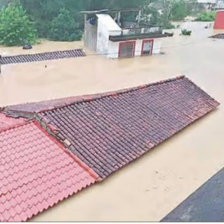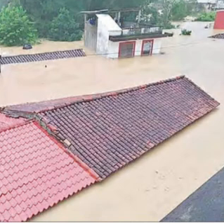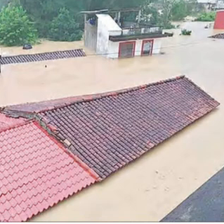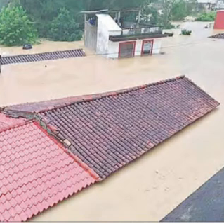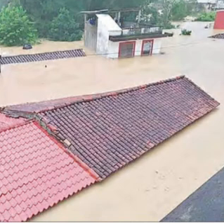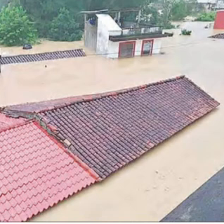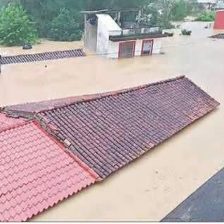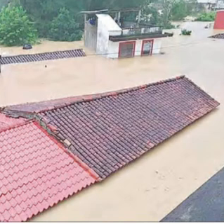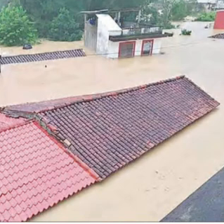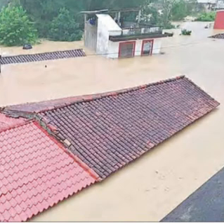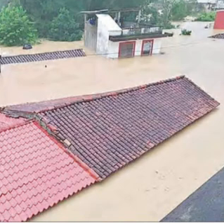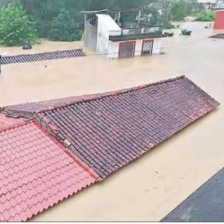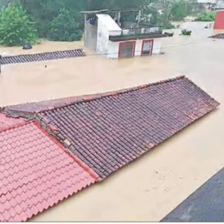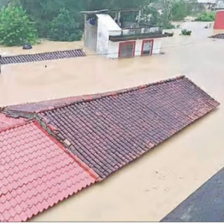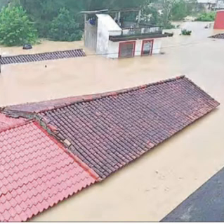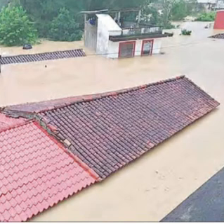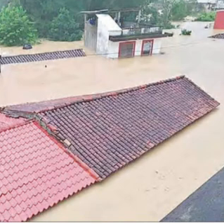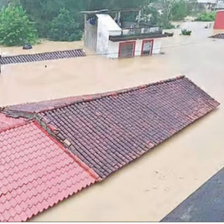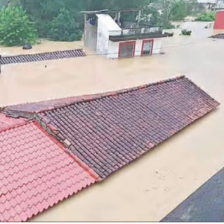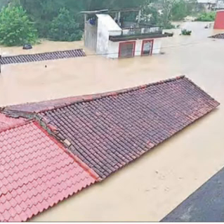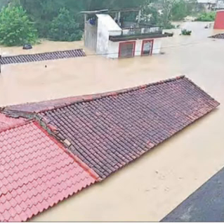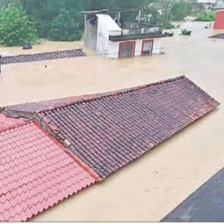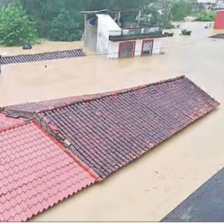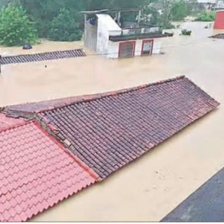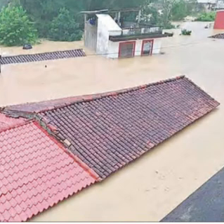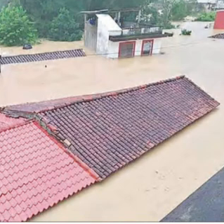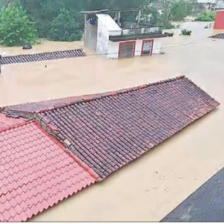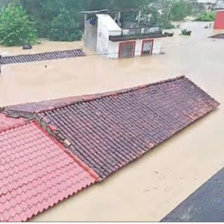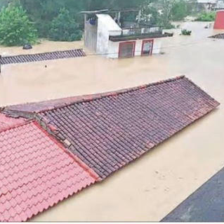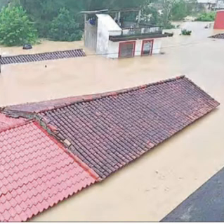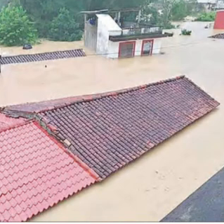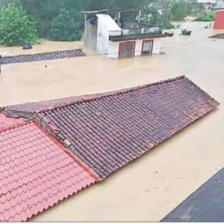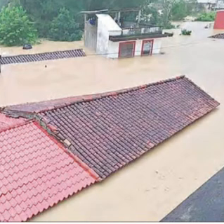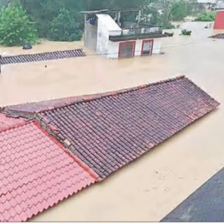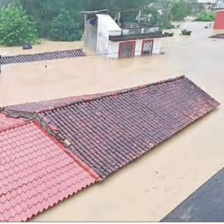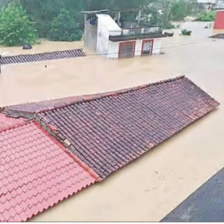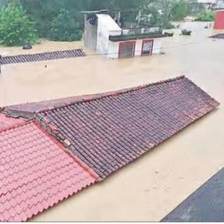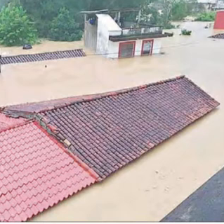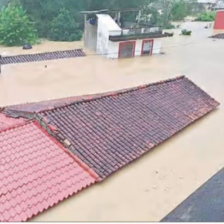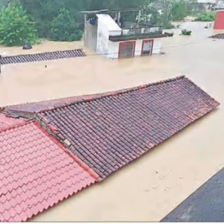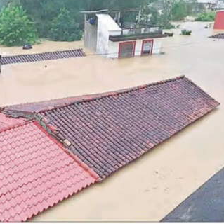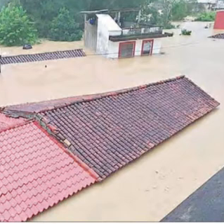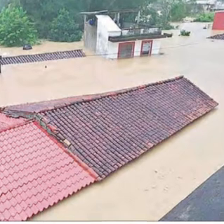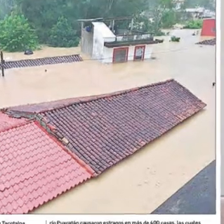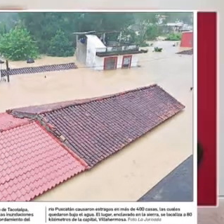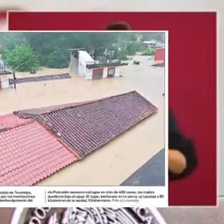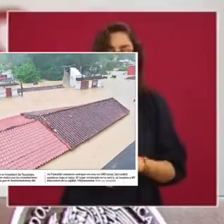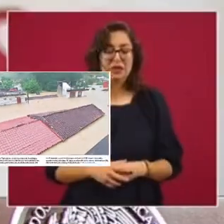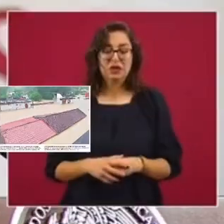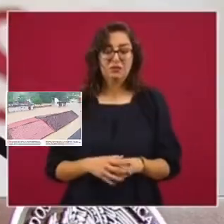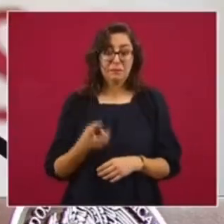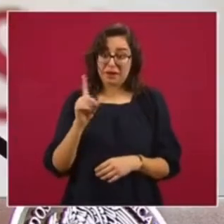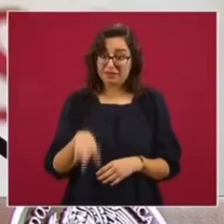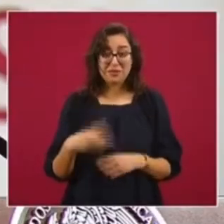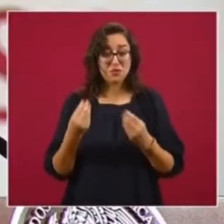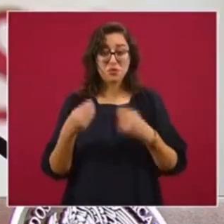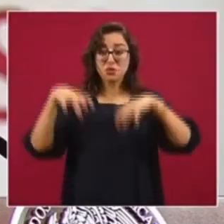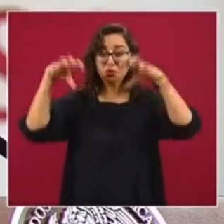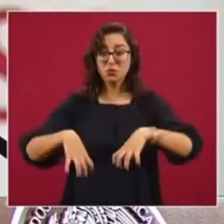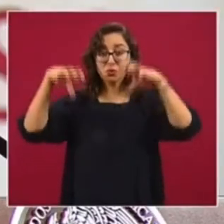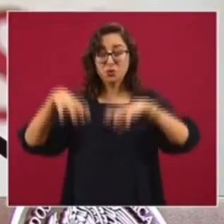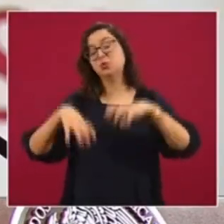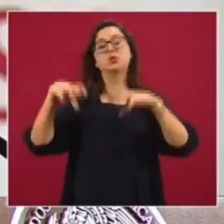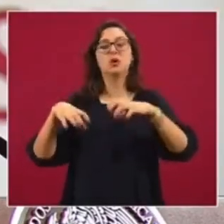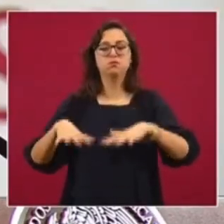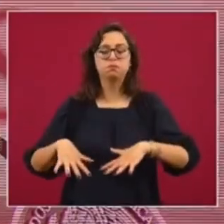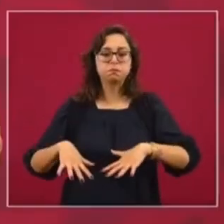que están abajo del nivel del mar, son como ollas. Entonces, toda esa agua, que fue mucha,